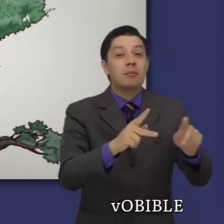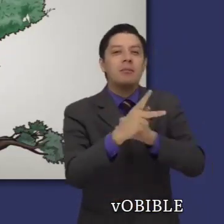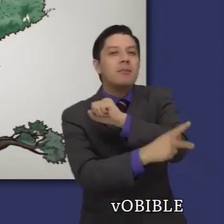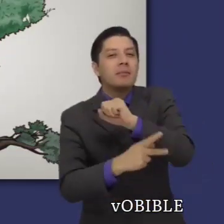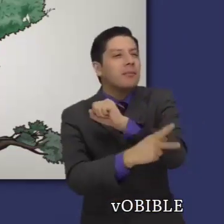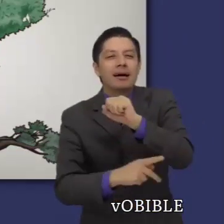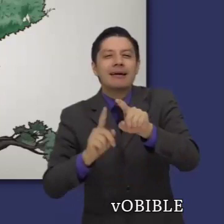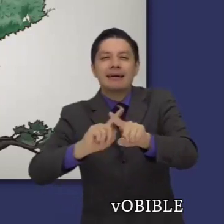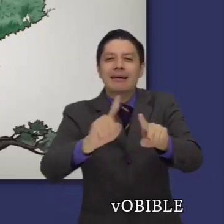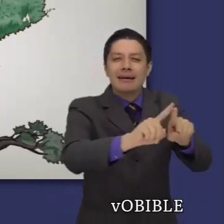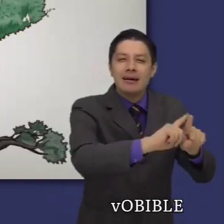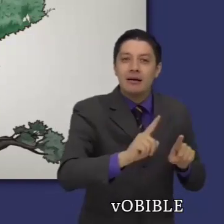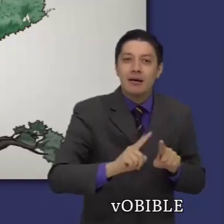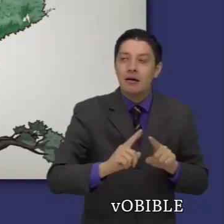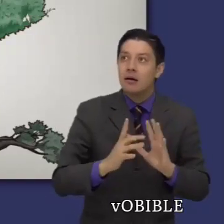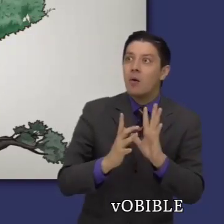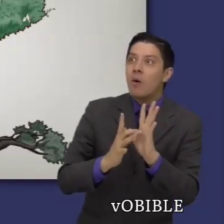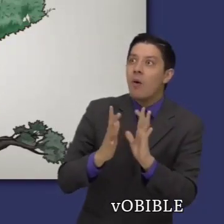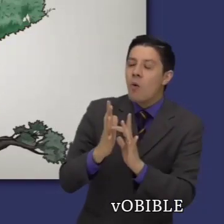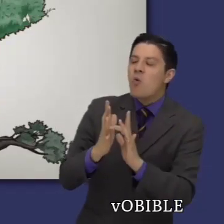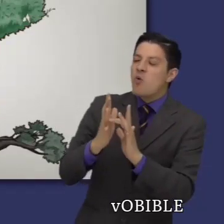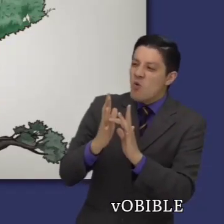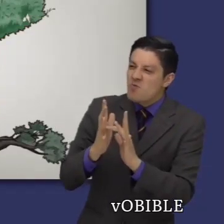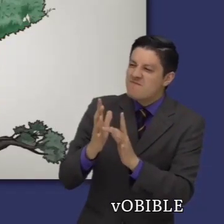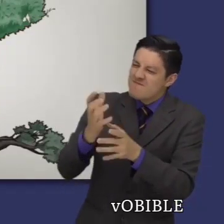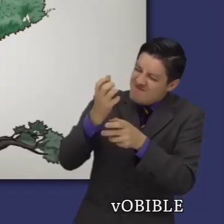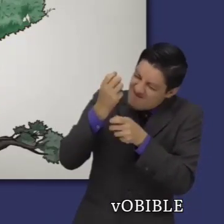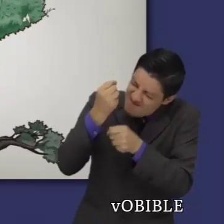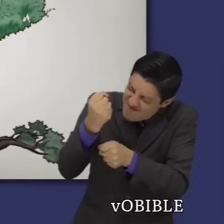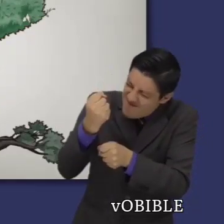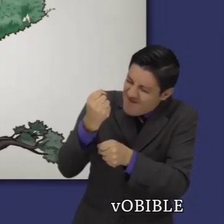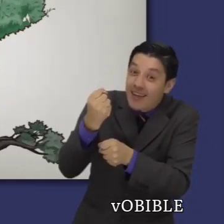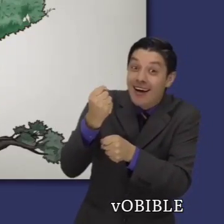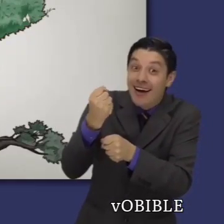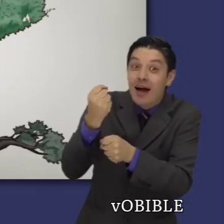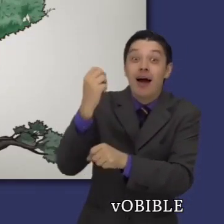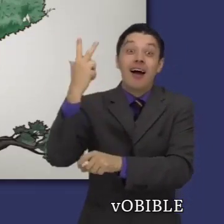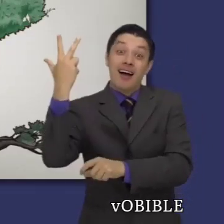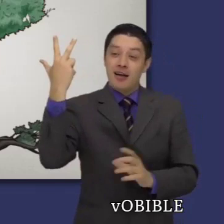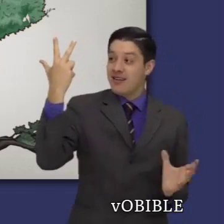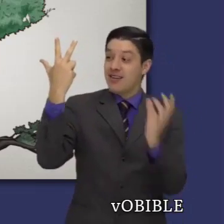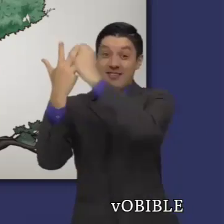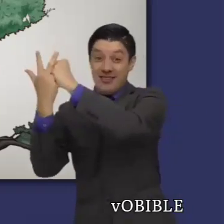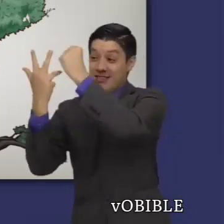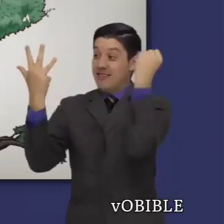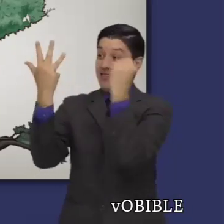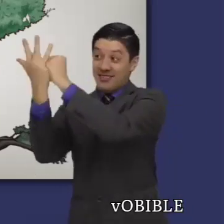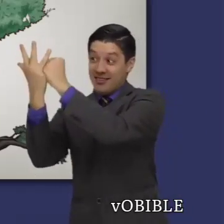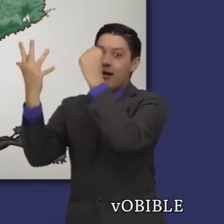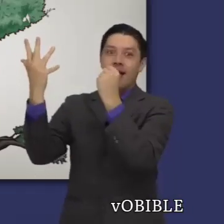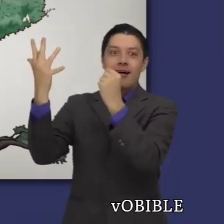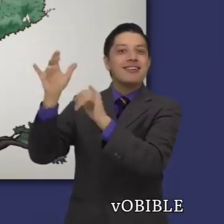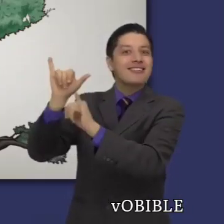olivo silvestre que representan a los cristianos gentiles. Para poder seguir siendo parte del árbol, todos